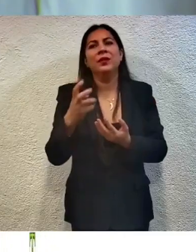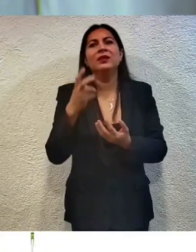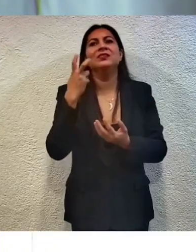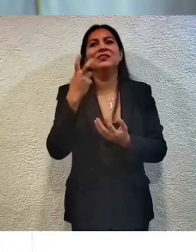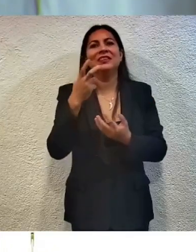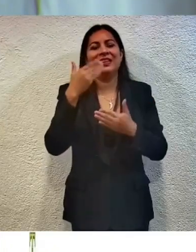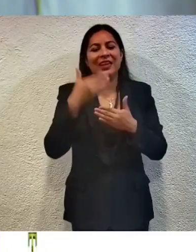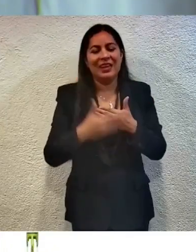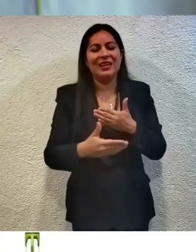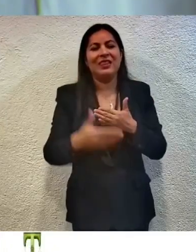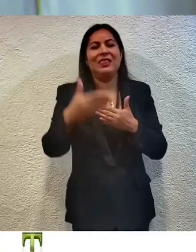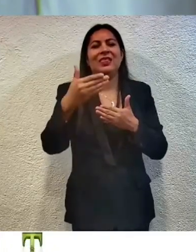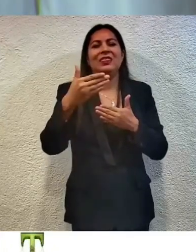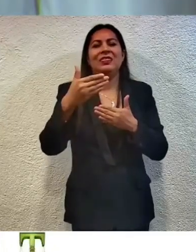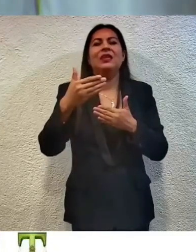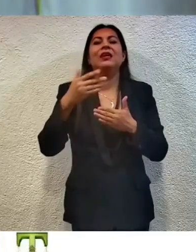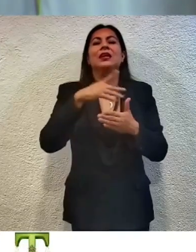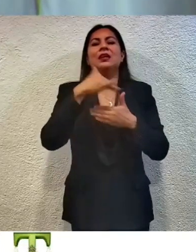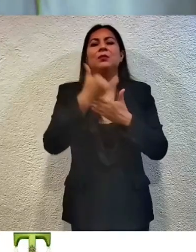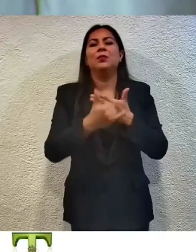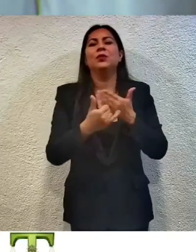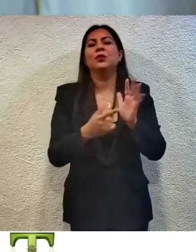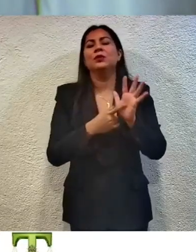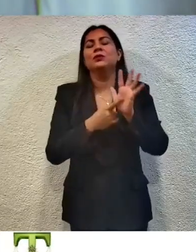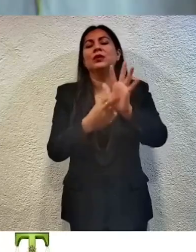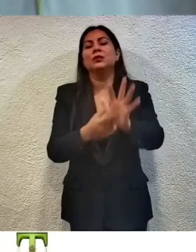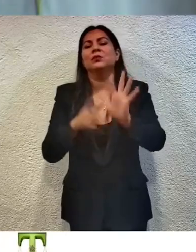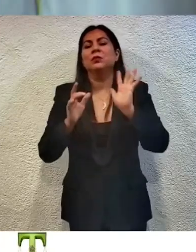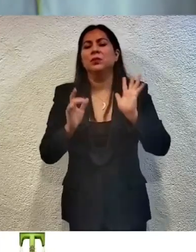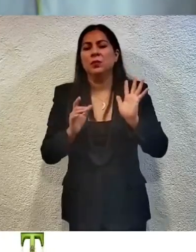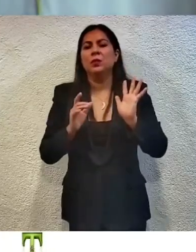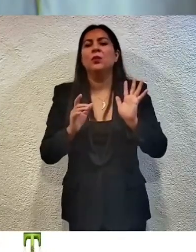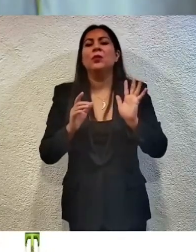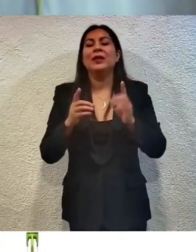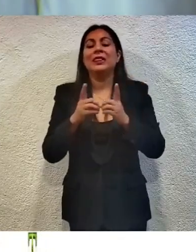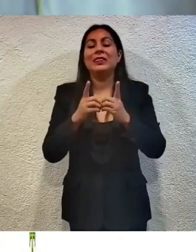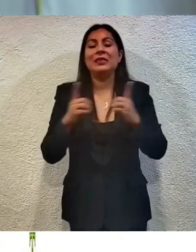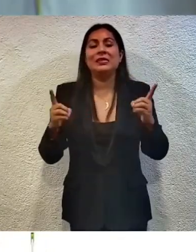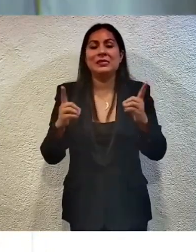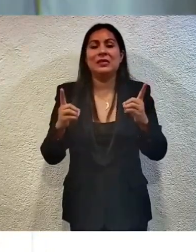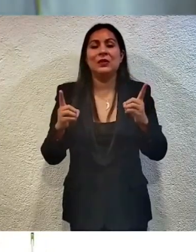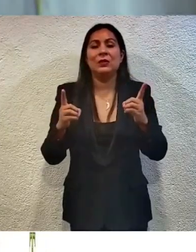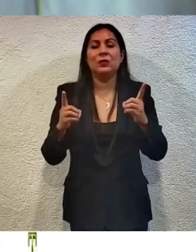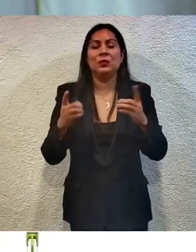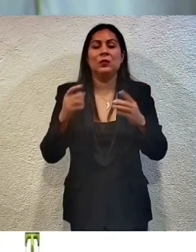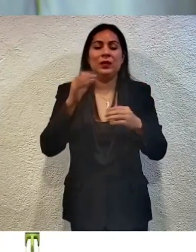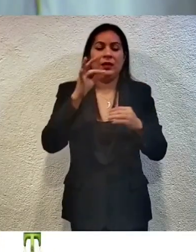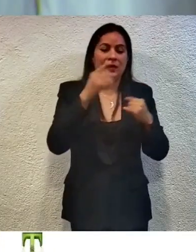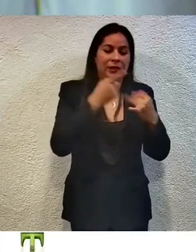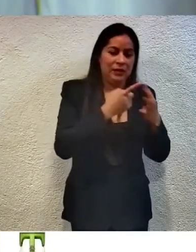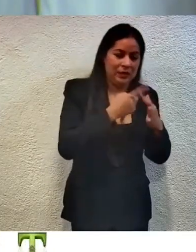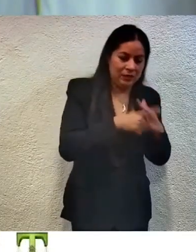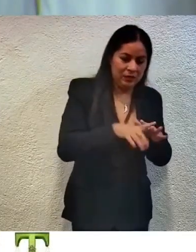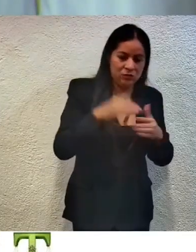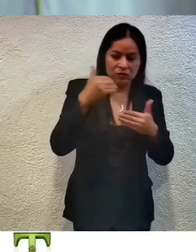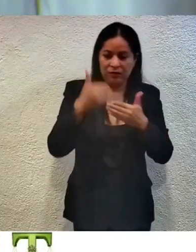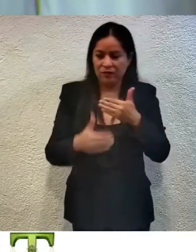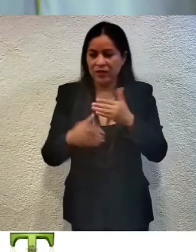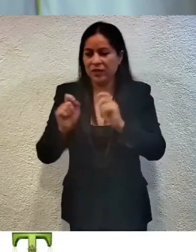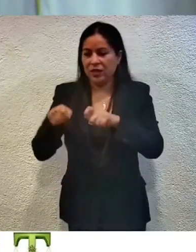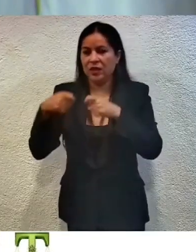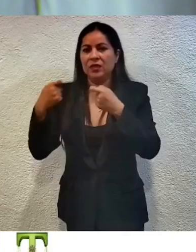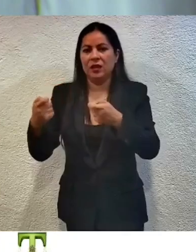en adelante en el proyecto se les propone el desarrollo de principio a fin de la